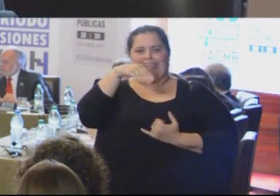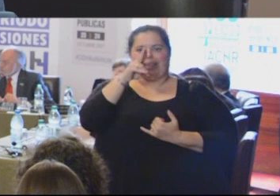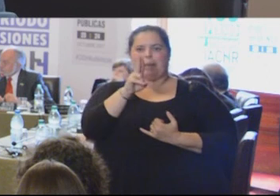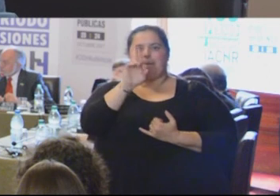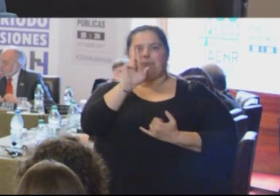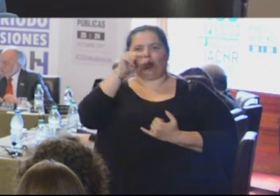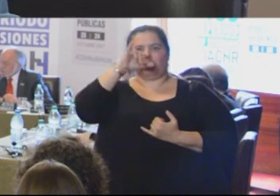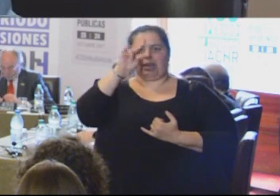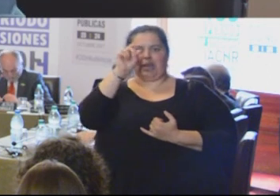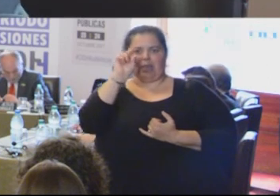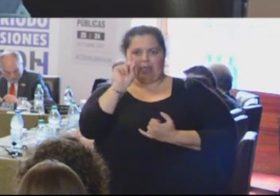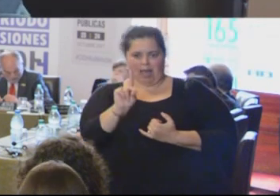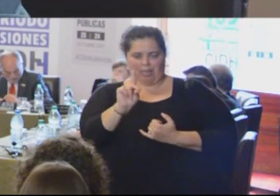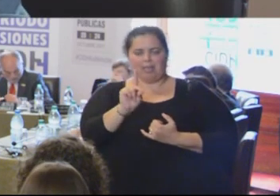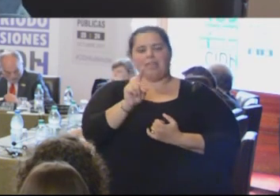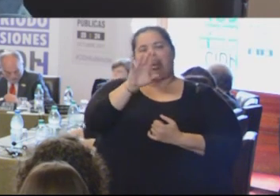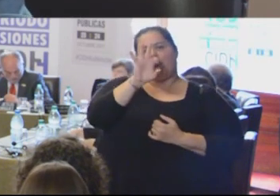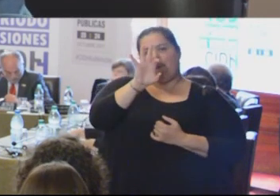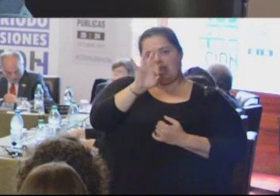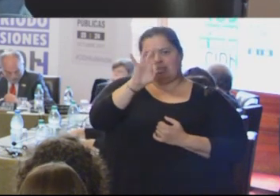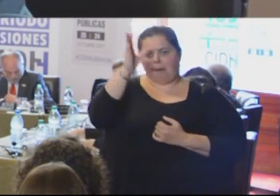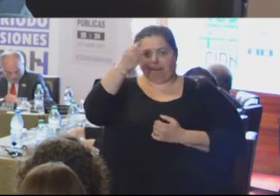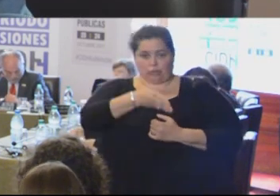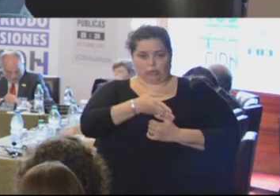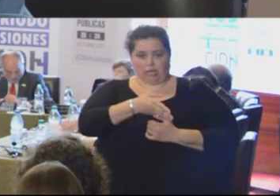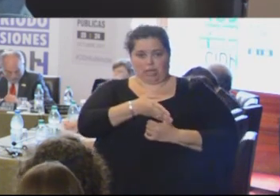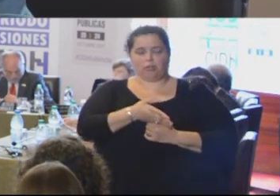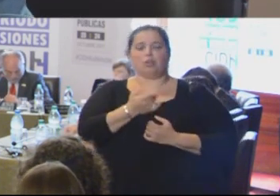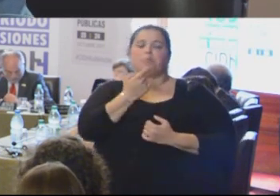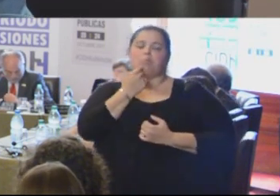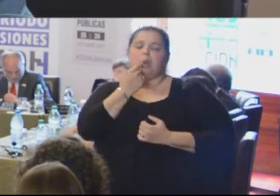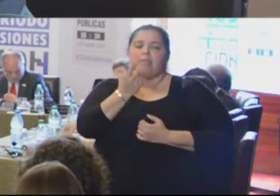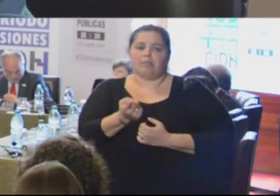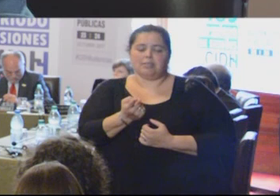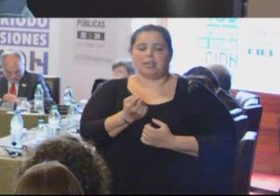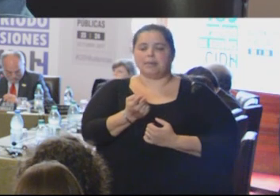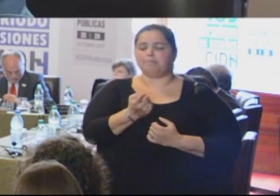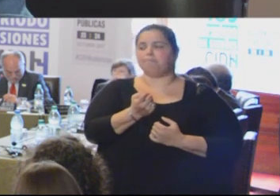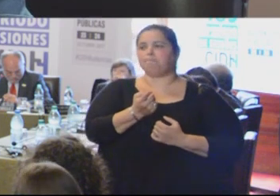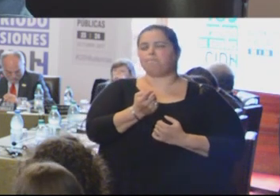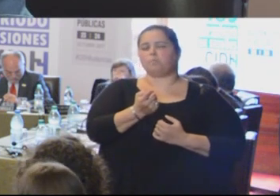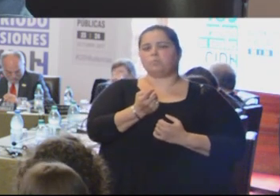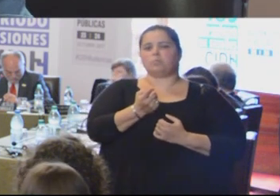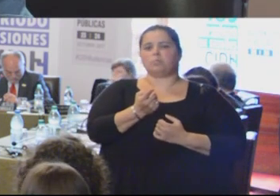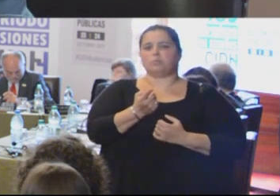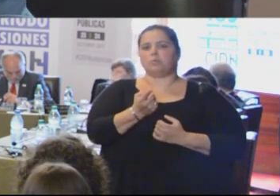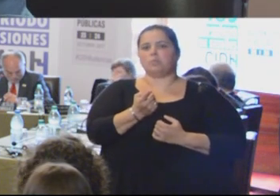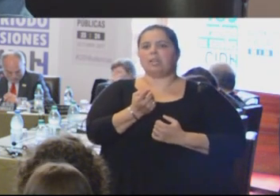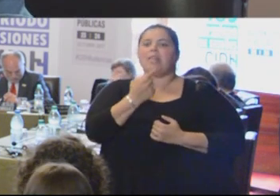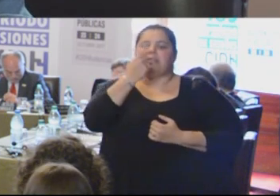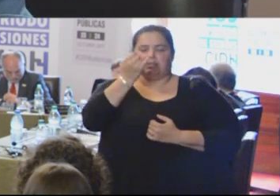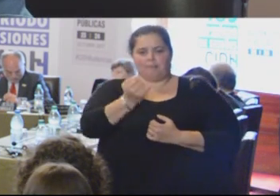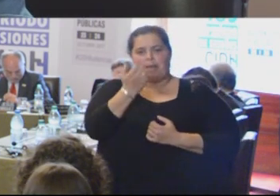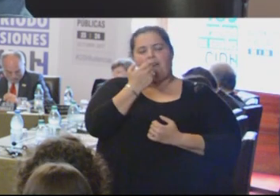se señaló en cuanto a 2 violaciones